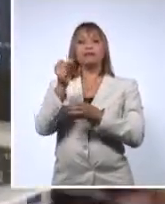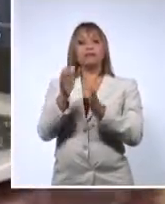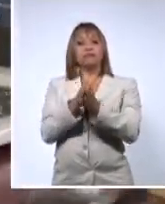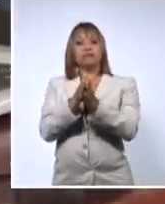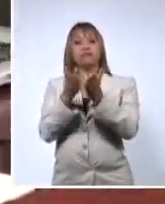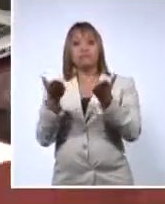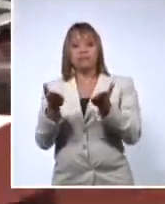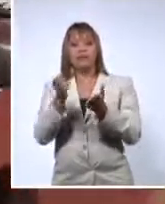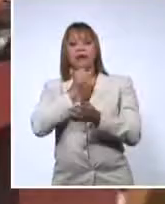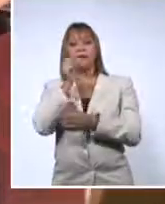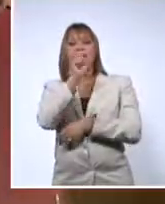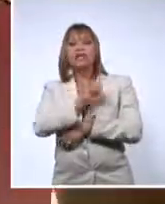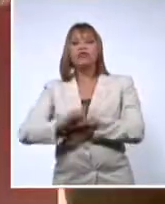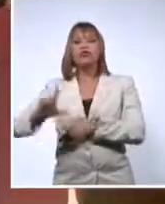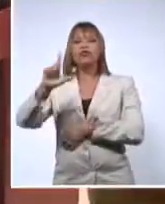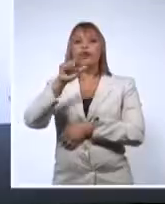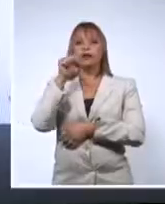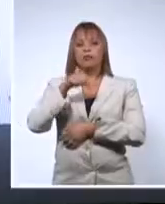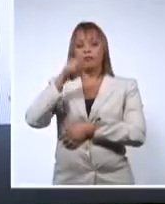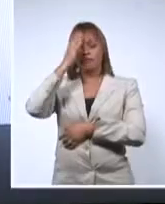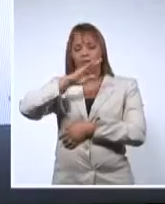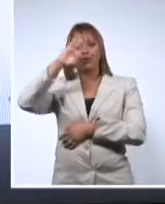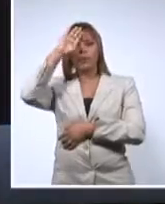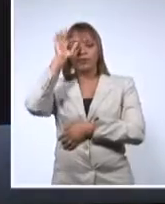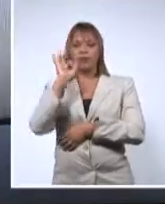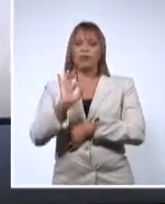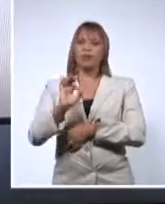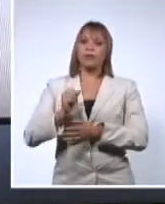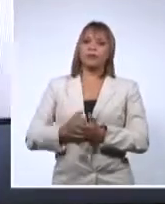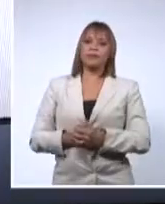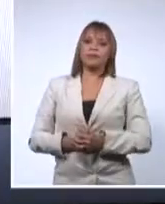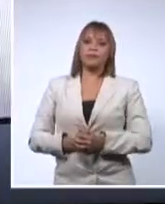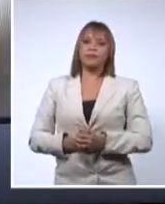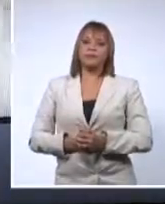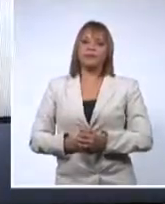socialismo en Cuba. Niurka Damaris, Sistema Informativo de la Televisión.